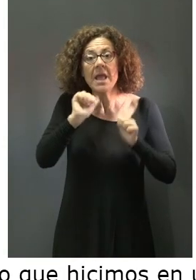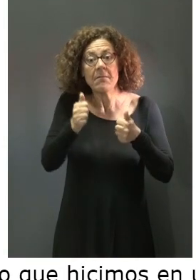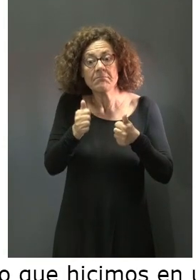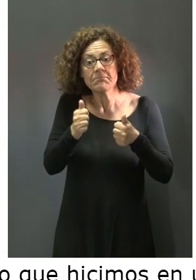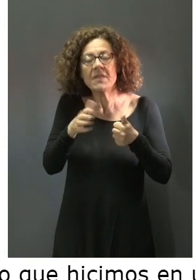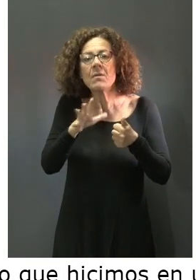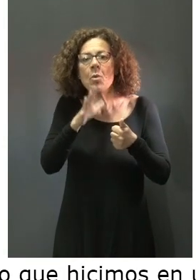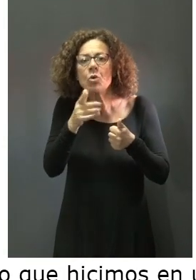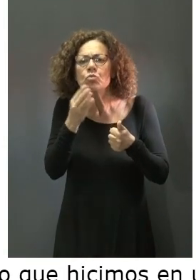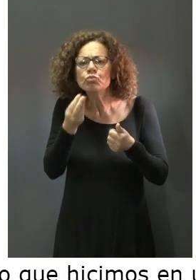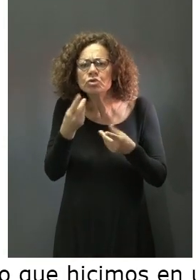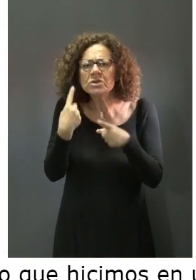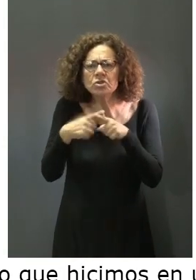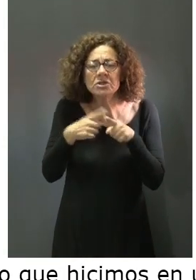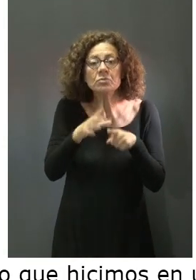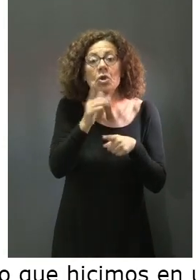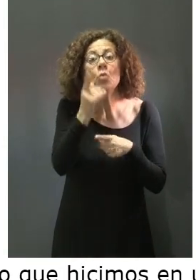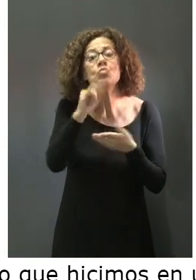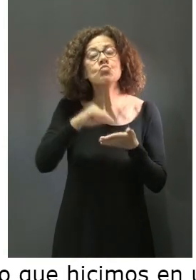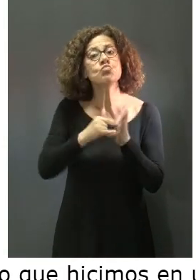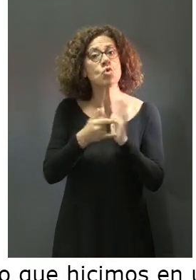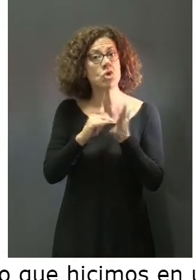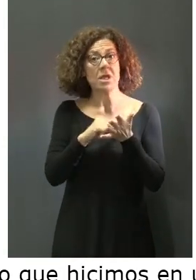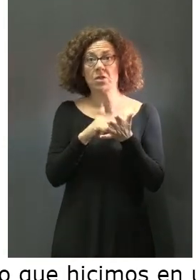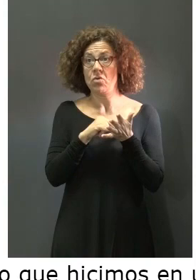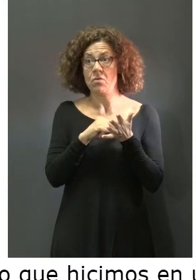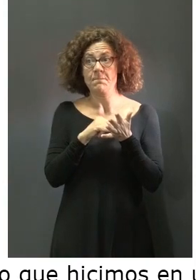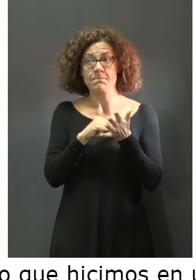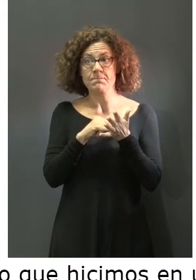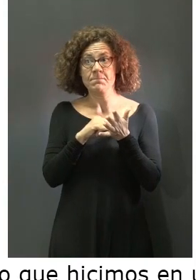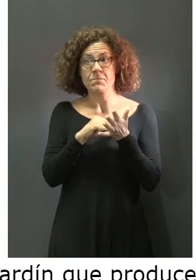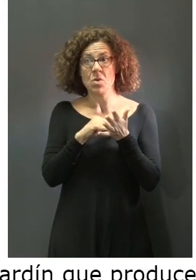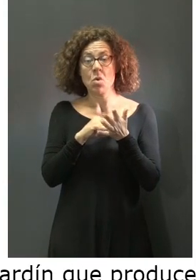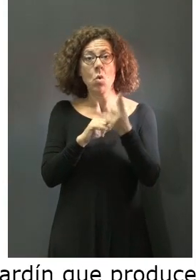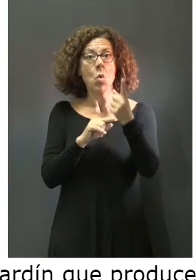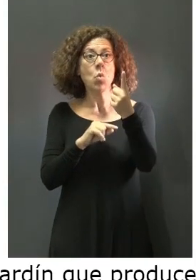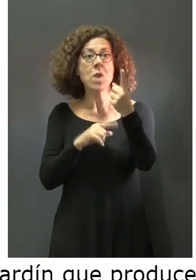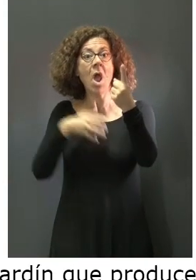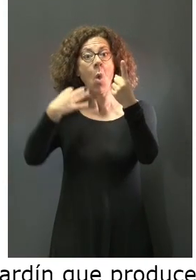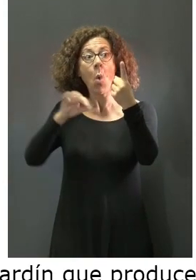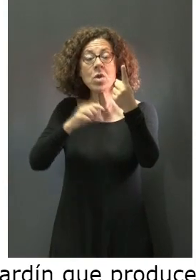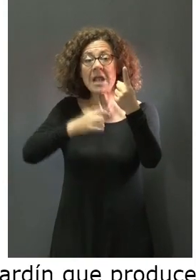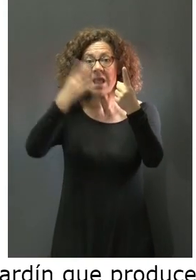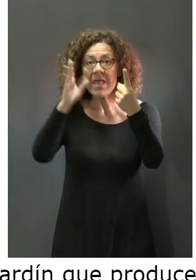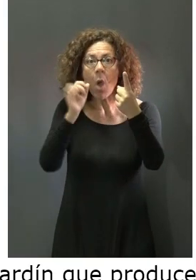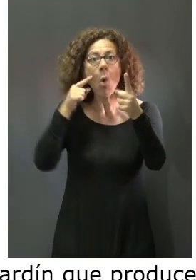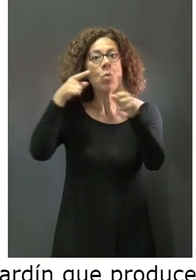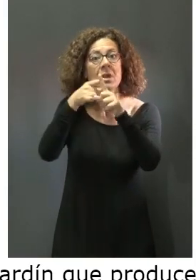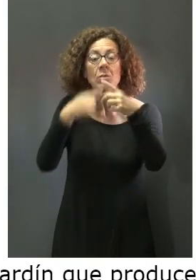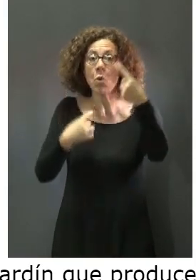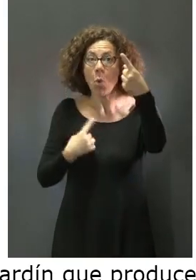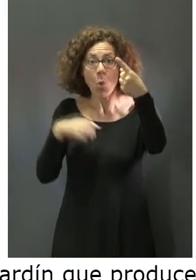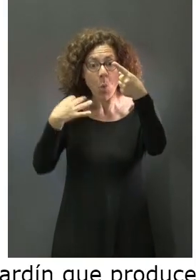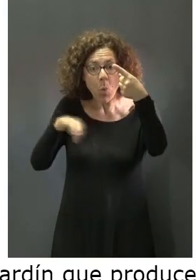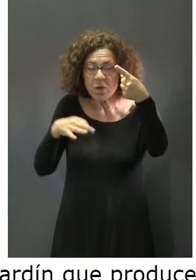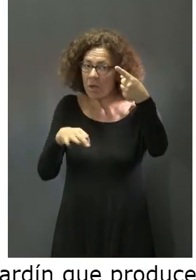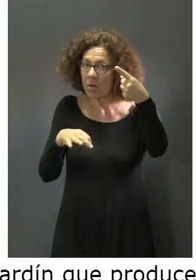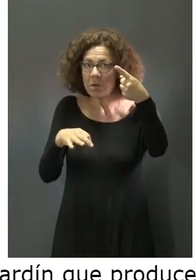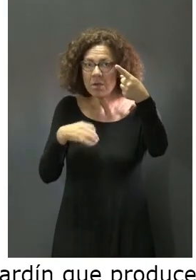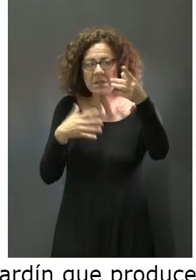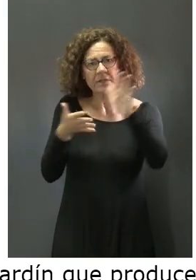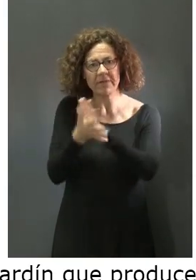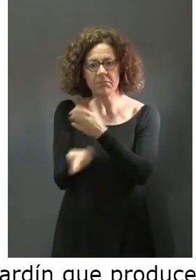otras muchos aspectos, porque, claro, un proyecto nunca, no hay una idea única y una intención única, engloba